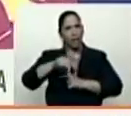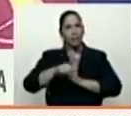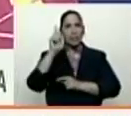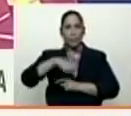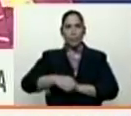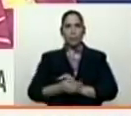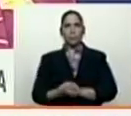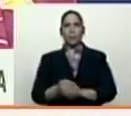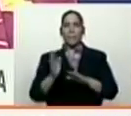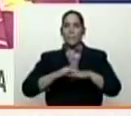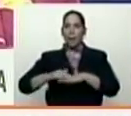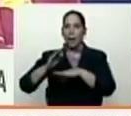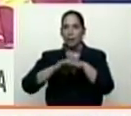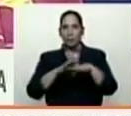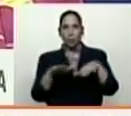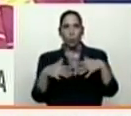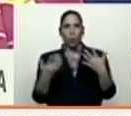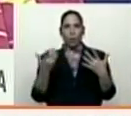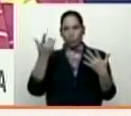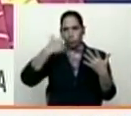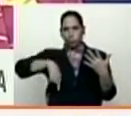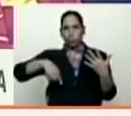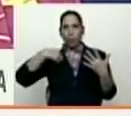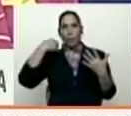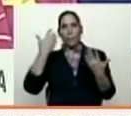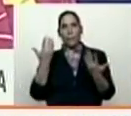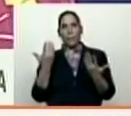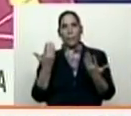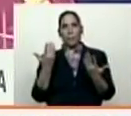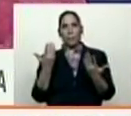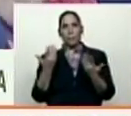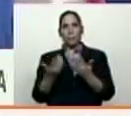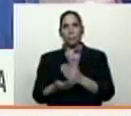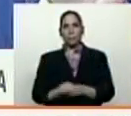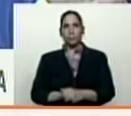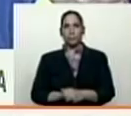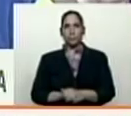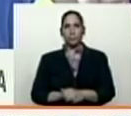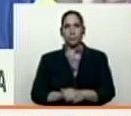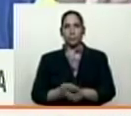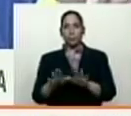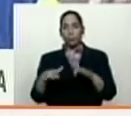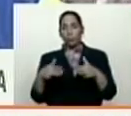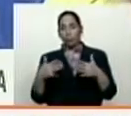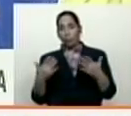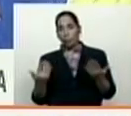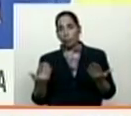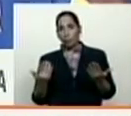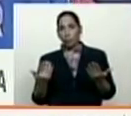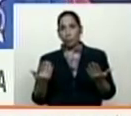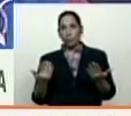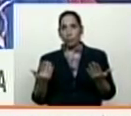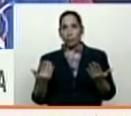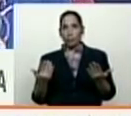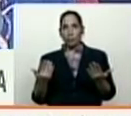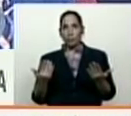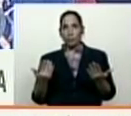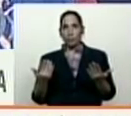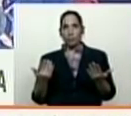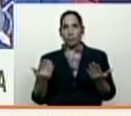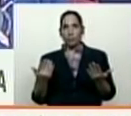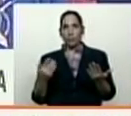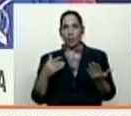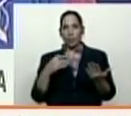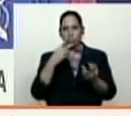también, en lo personal, que cuando uno llega aquí, tierra adentro,